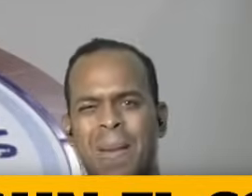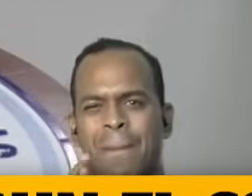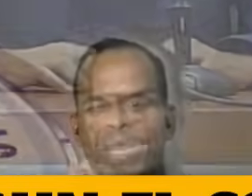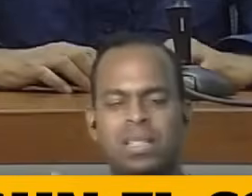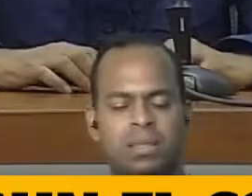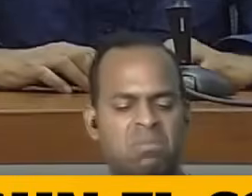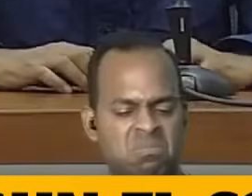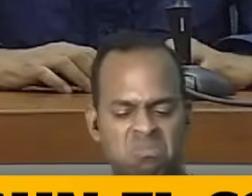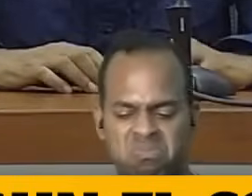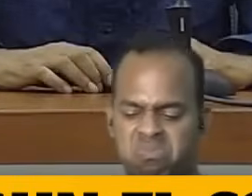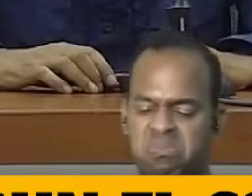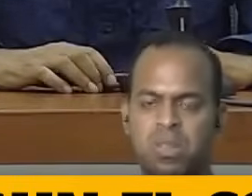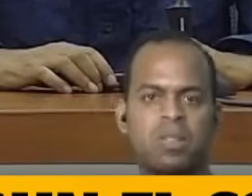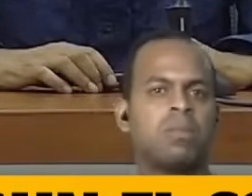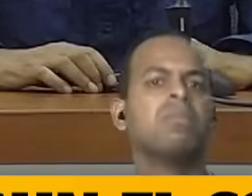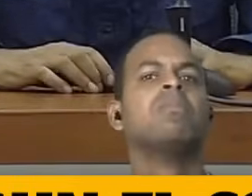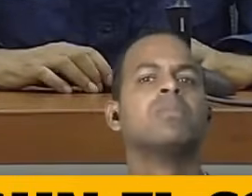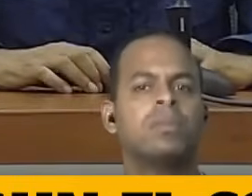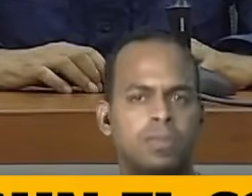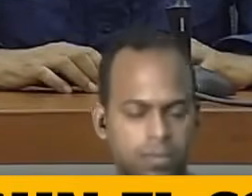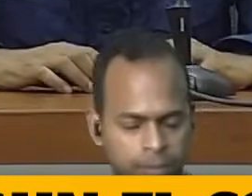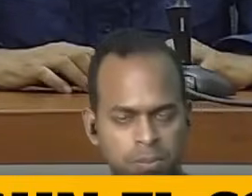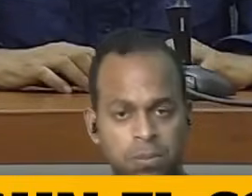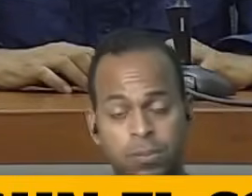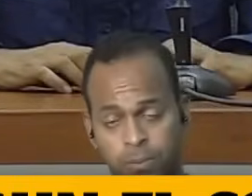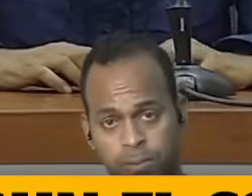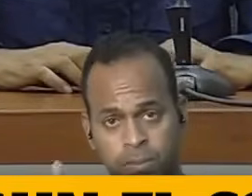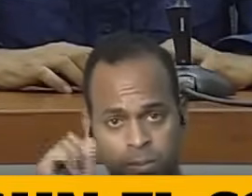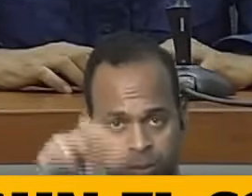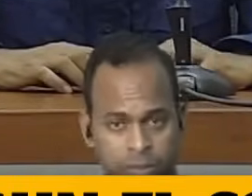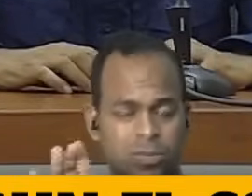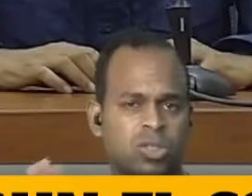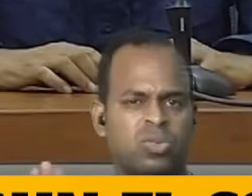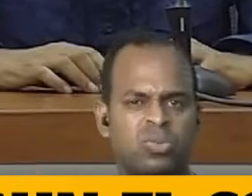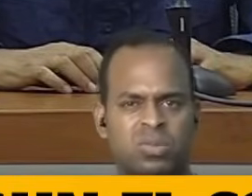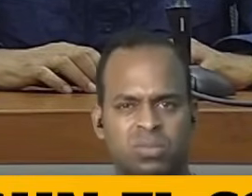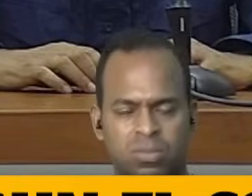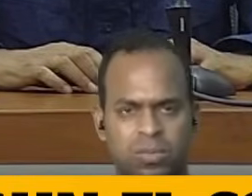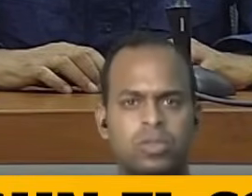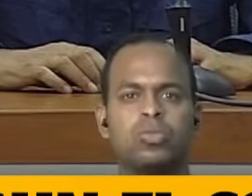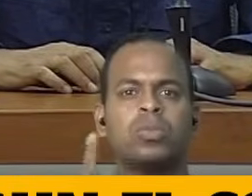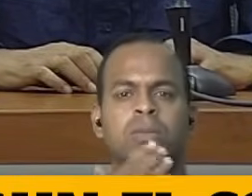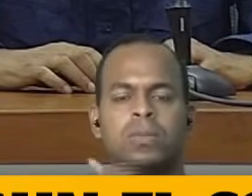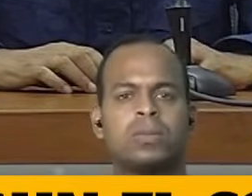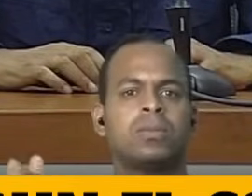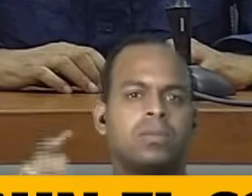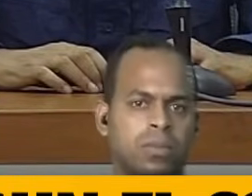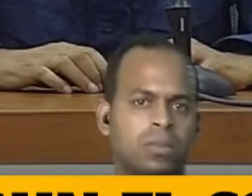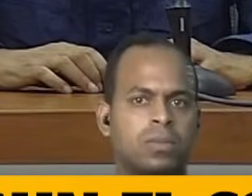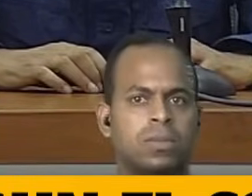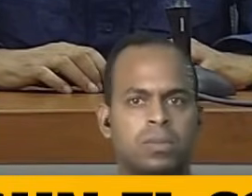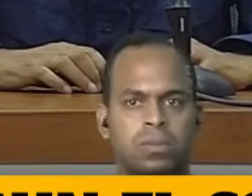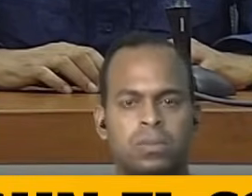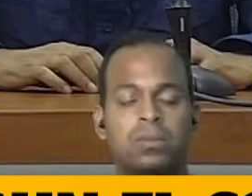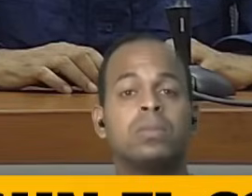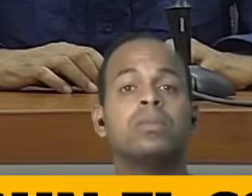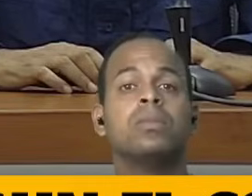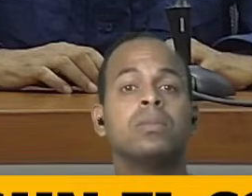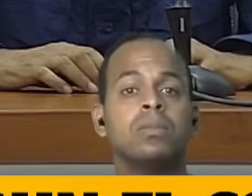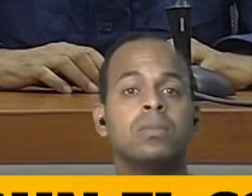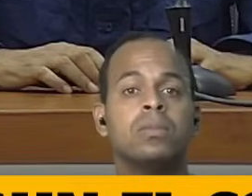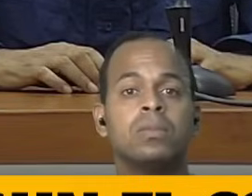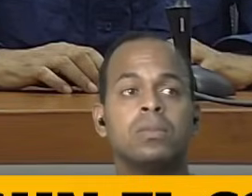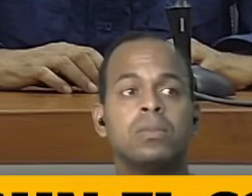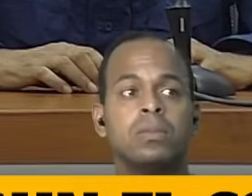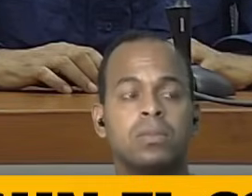Bueno, con respecto a la pregunta que él hace, es una de las mejores preguntas que han hecho. Y es que en virtud